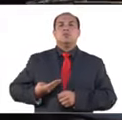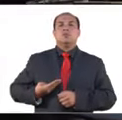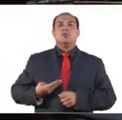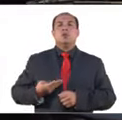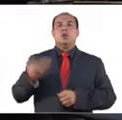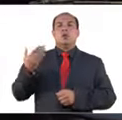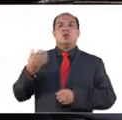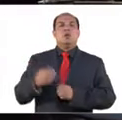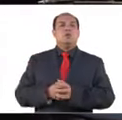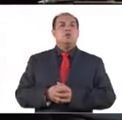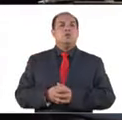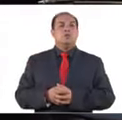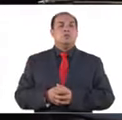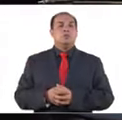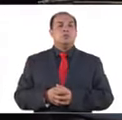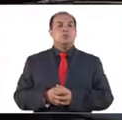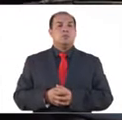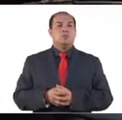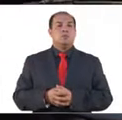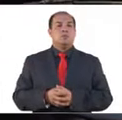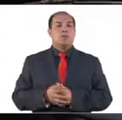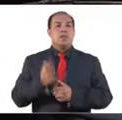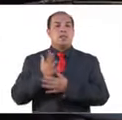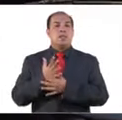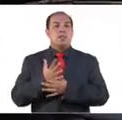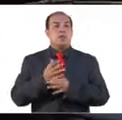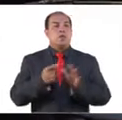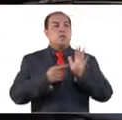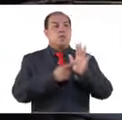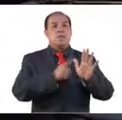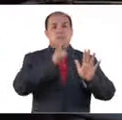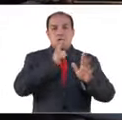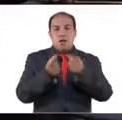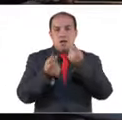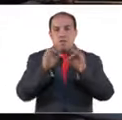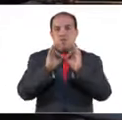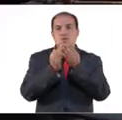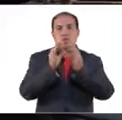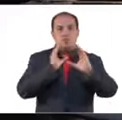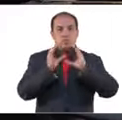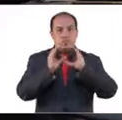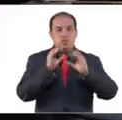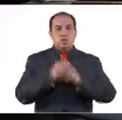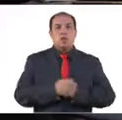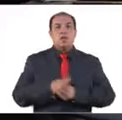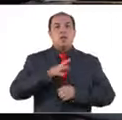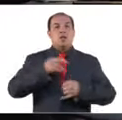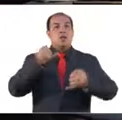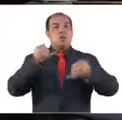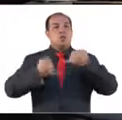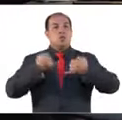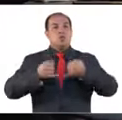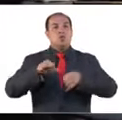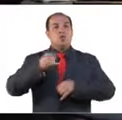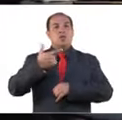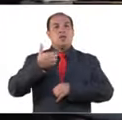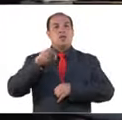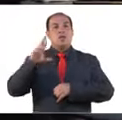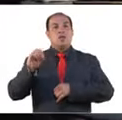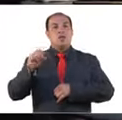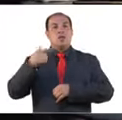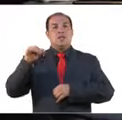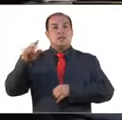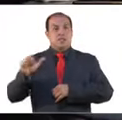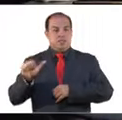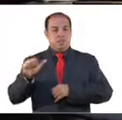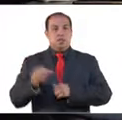ha enfatizado el silencio de algunos medios de comunicación y comunicadores sobre el juicio de Genaro García Luna.